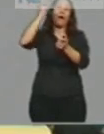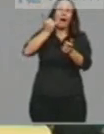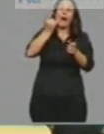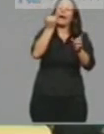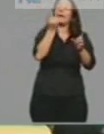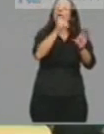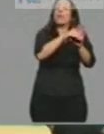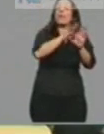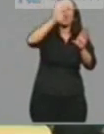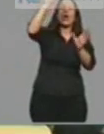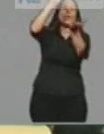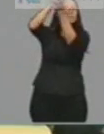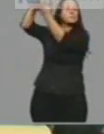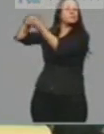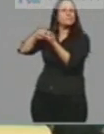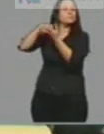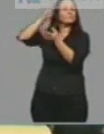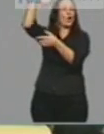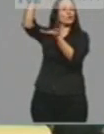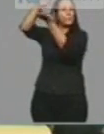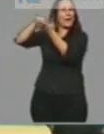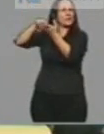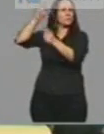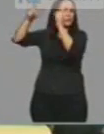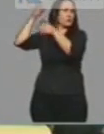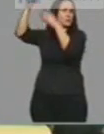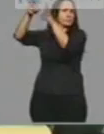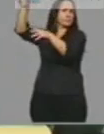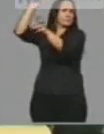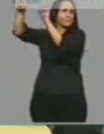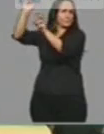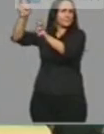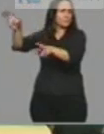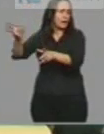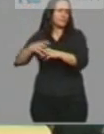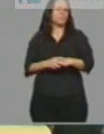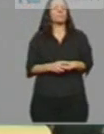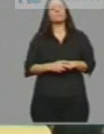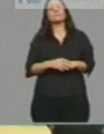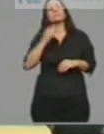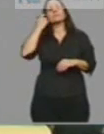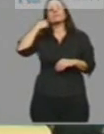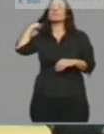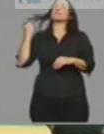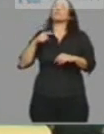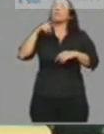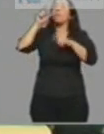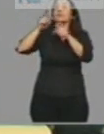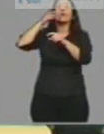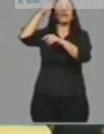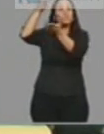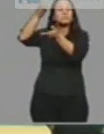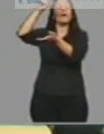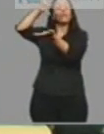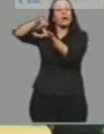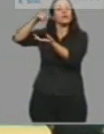bancos extranjeros, pagan a sus otras casas matrices o filiales en el lugar donde están los acreedores internacionales y de esa